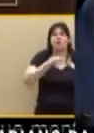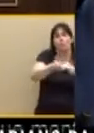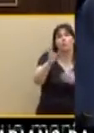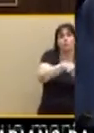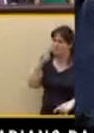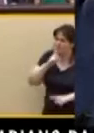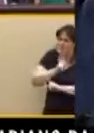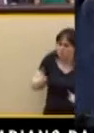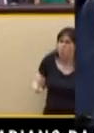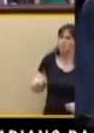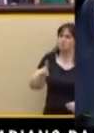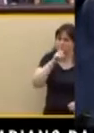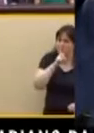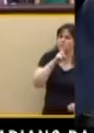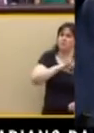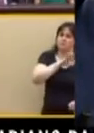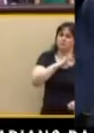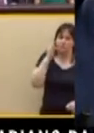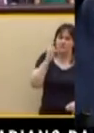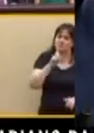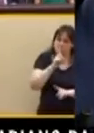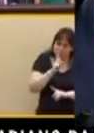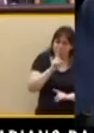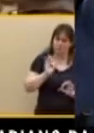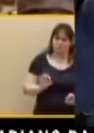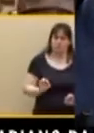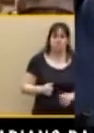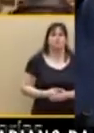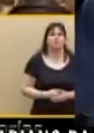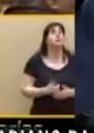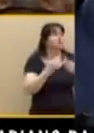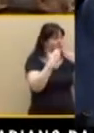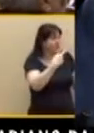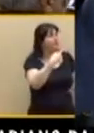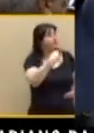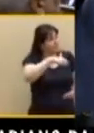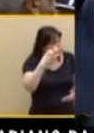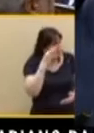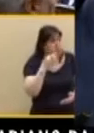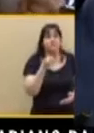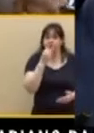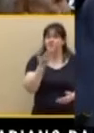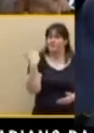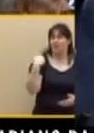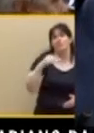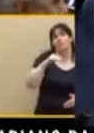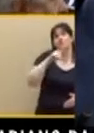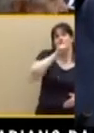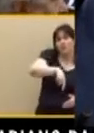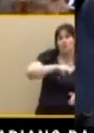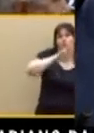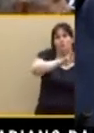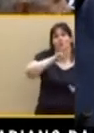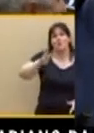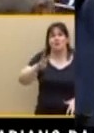castigo enorme enorme y además la campaña electoral que pisó podemos en algún